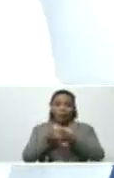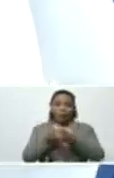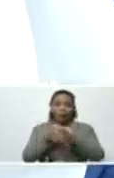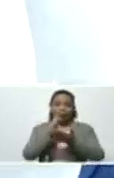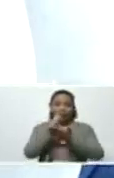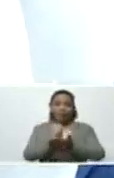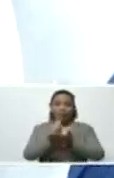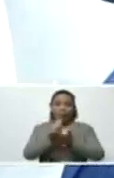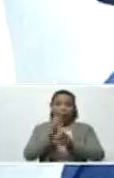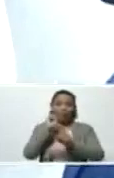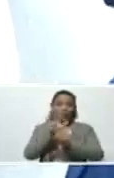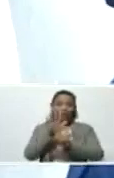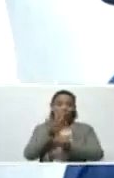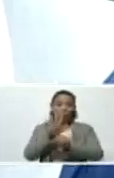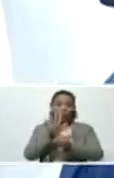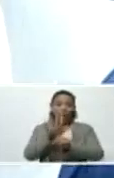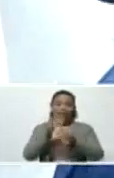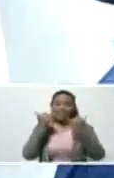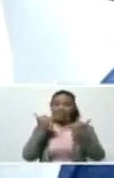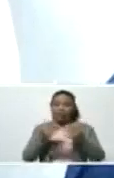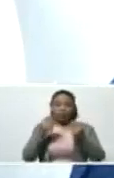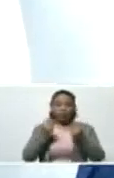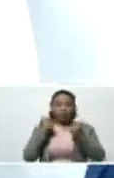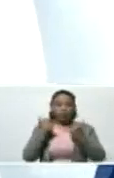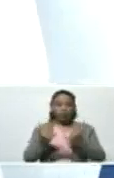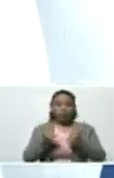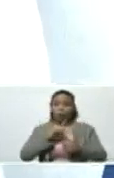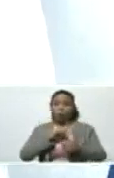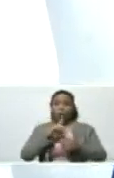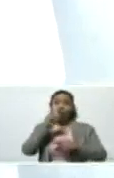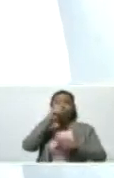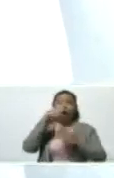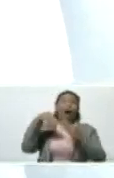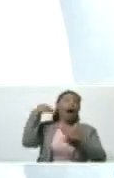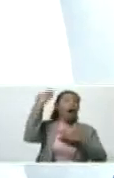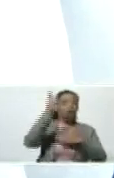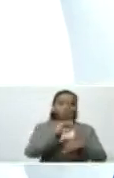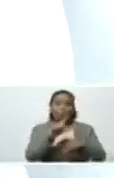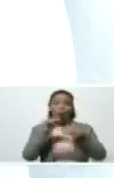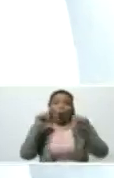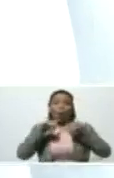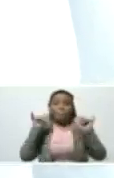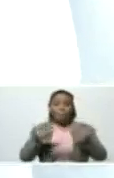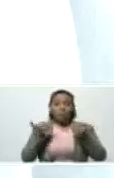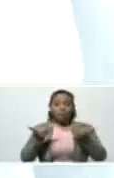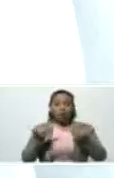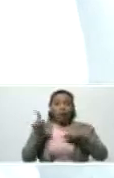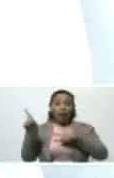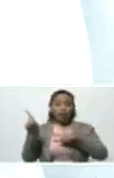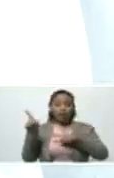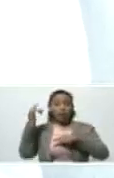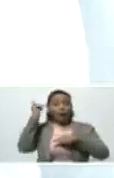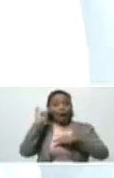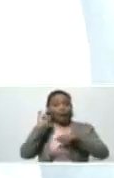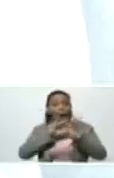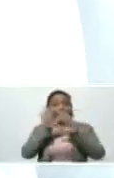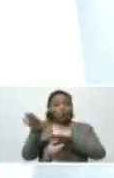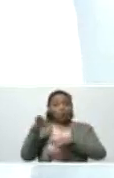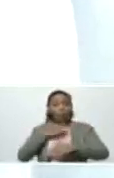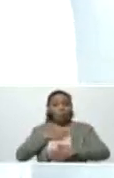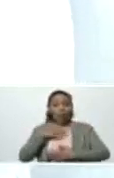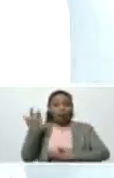celular. Apoyarla ya, inmediata, no para dentro de un año, ya. Que ellos, hoy mismo, que ellos cuenten que aquí está mi